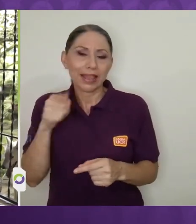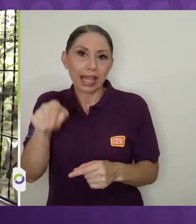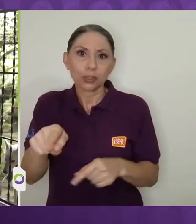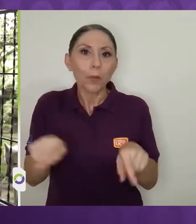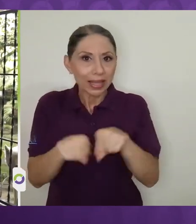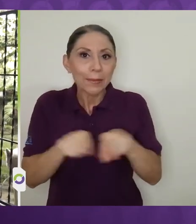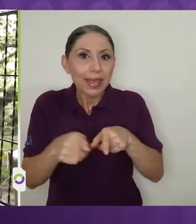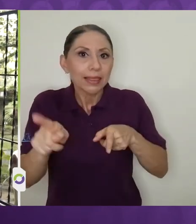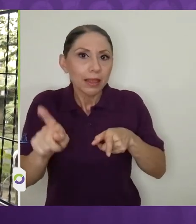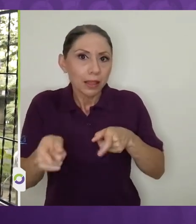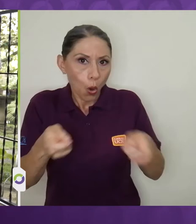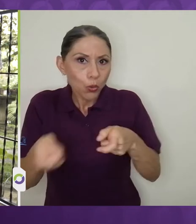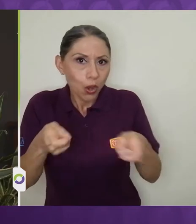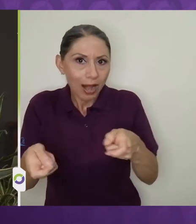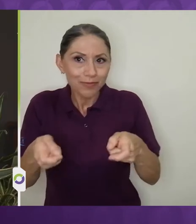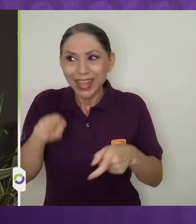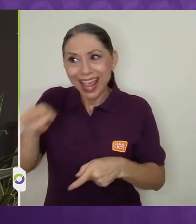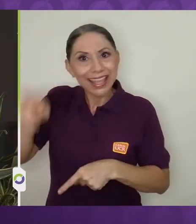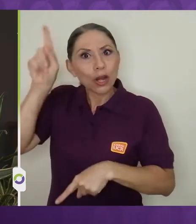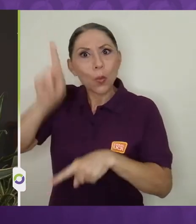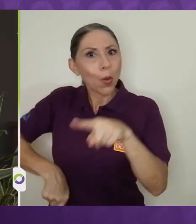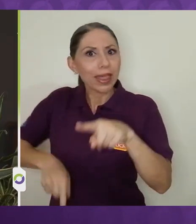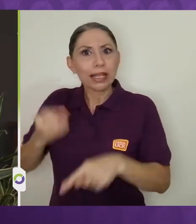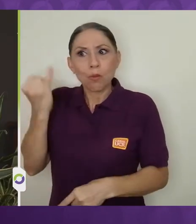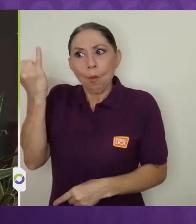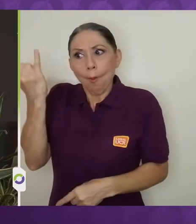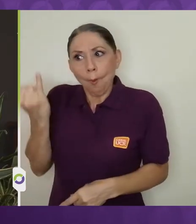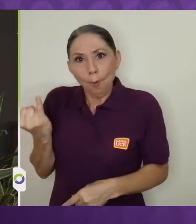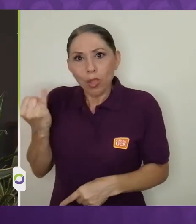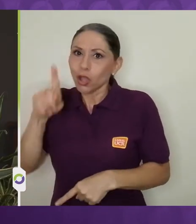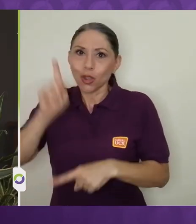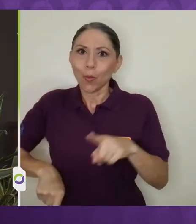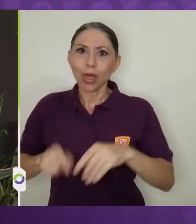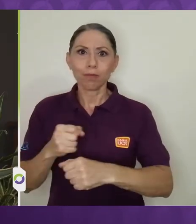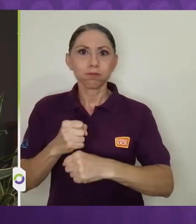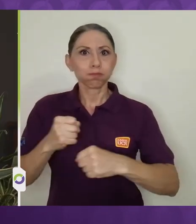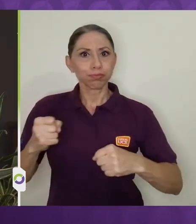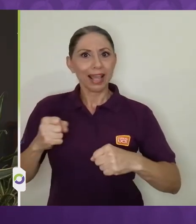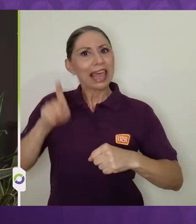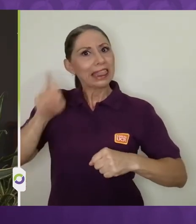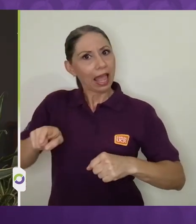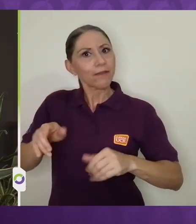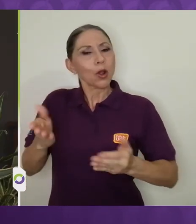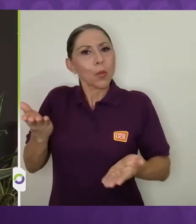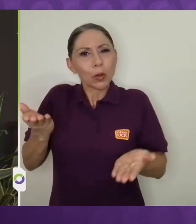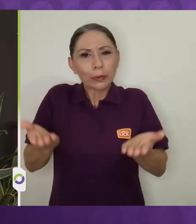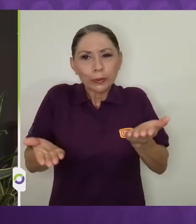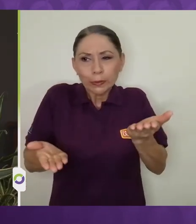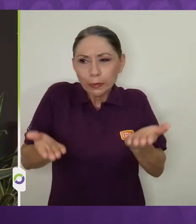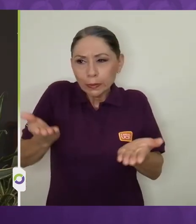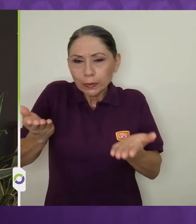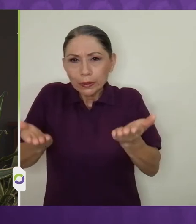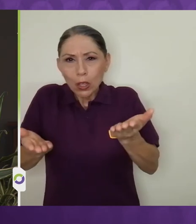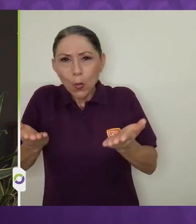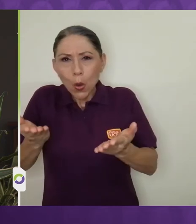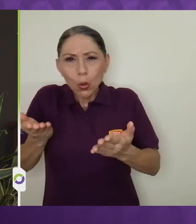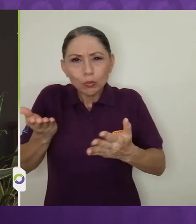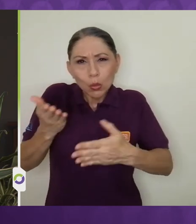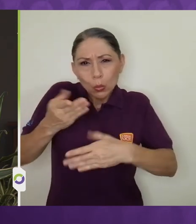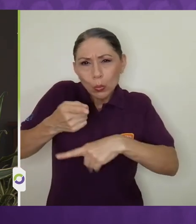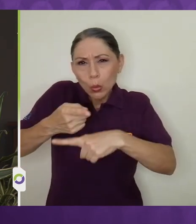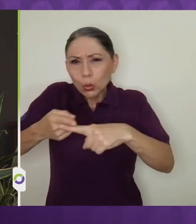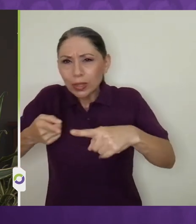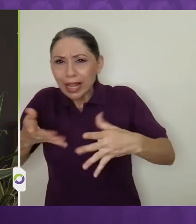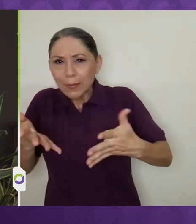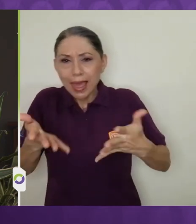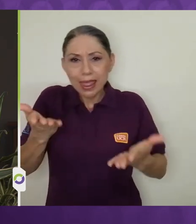no puedes estar, Camila no puede estar ni demasiado delgada y tampoco pasada de peso. Entonces hay que mantener un punto intermedio donde